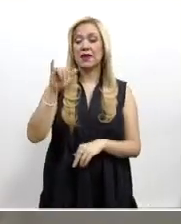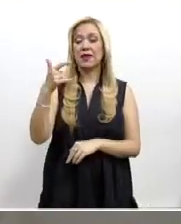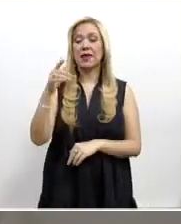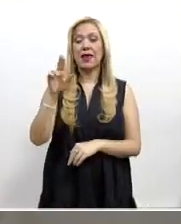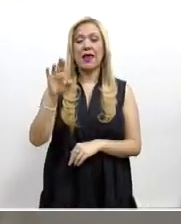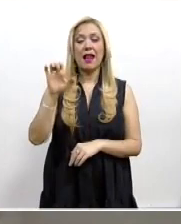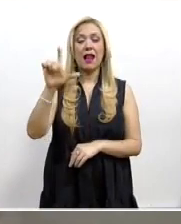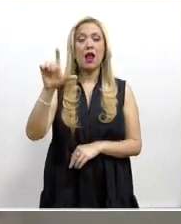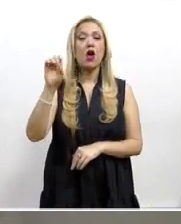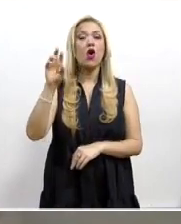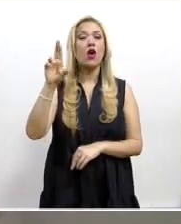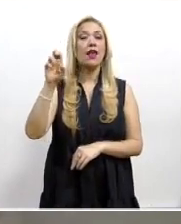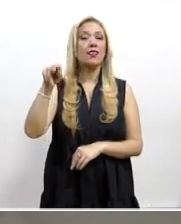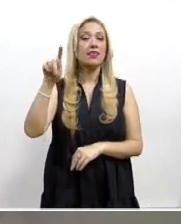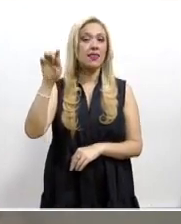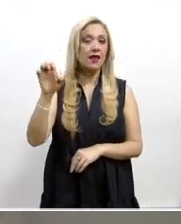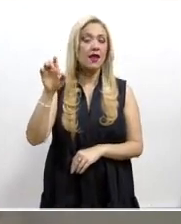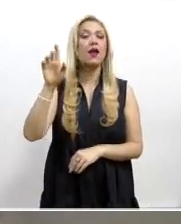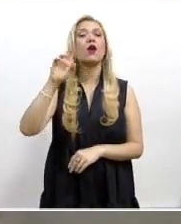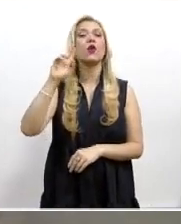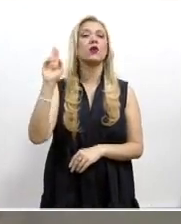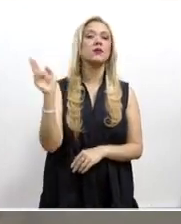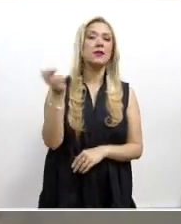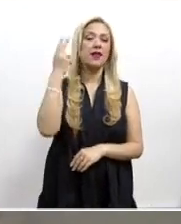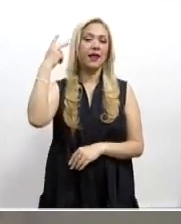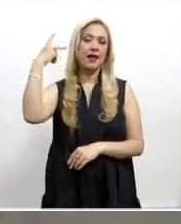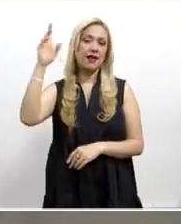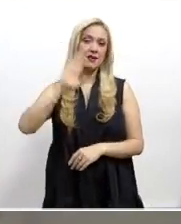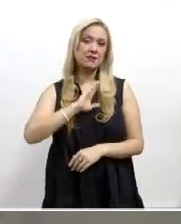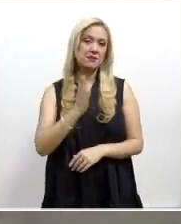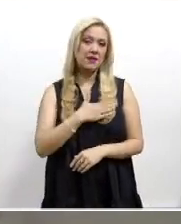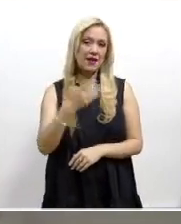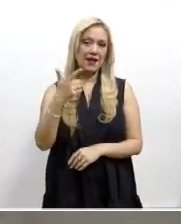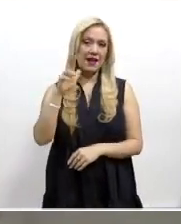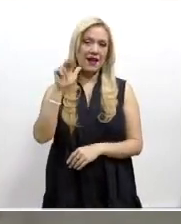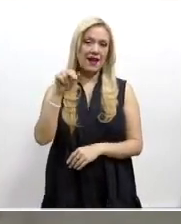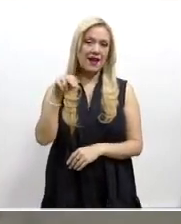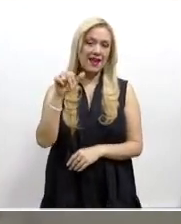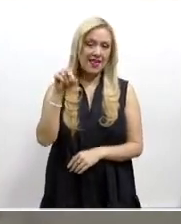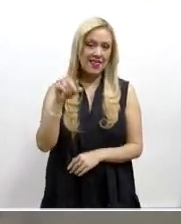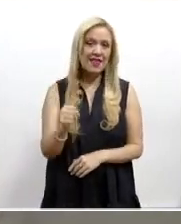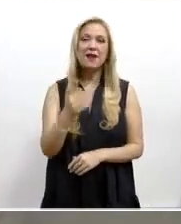la Universidad de Granada, España. También es médico forense. Bienvenido, doctor.